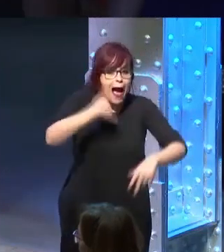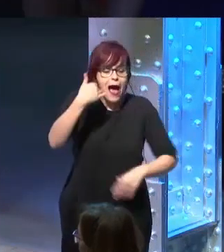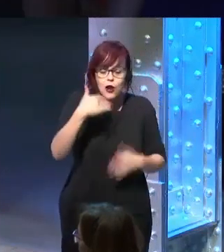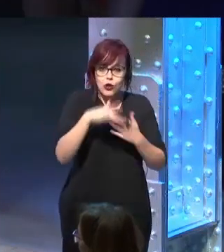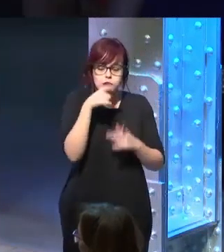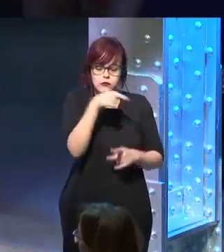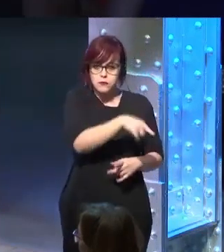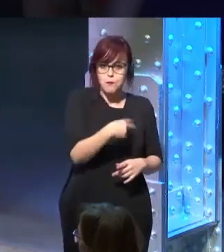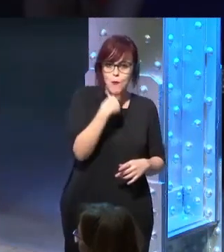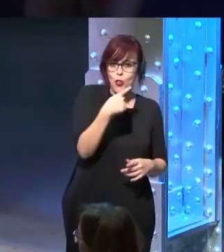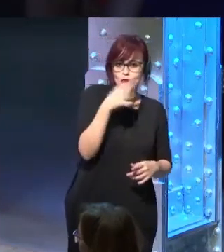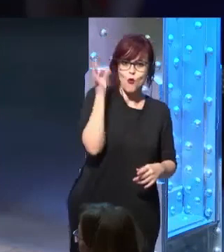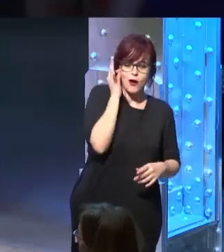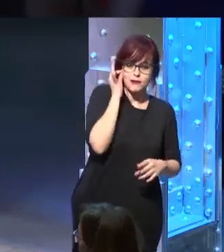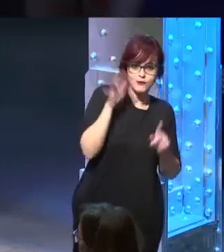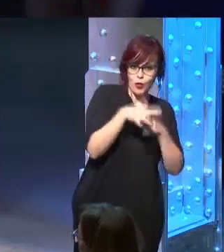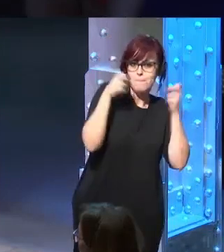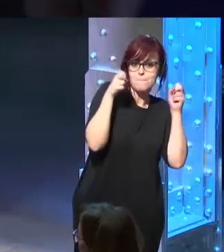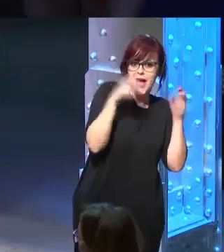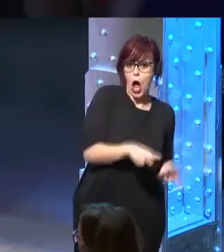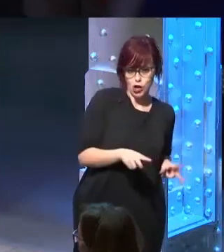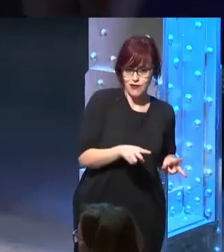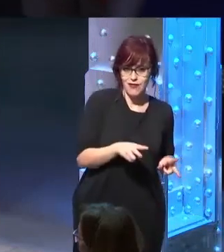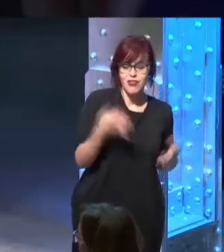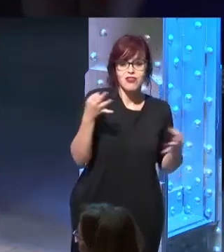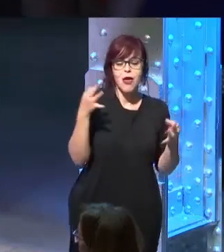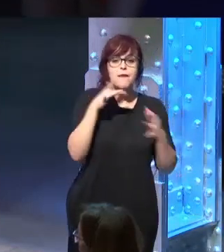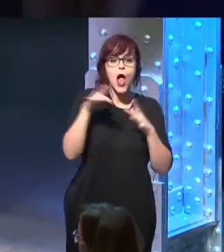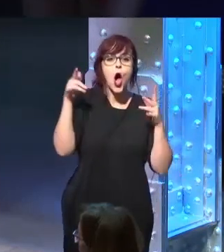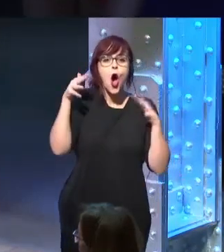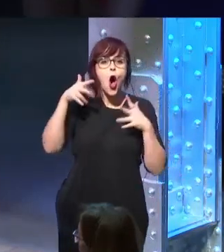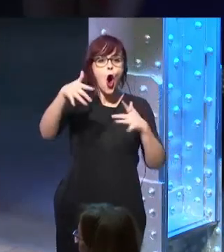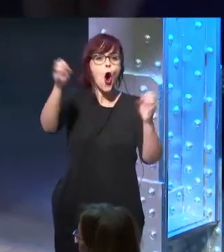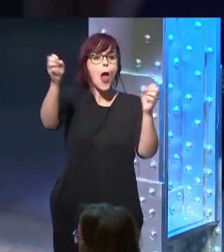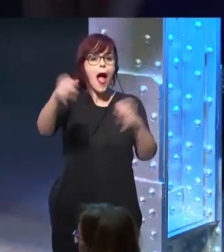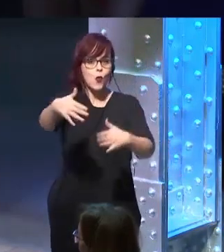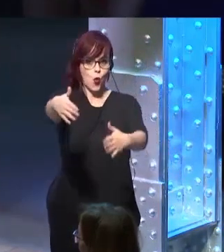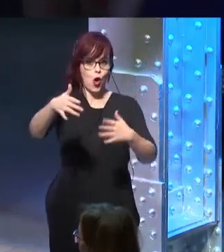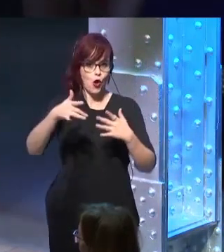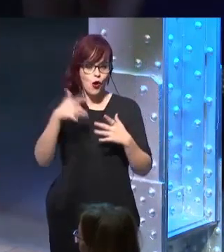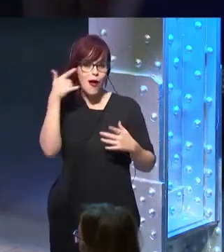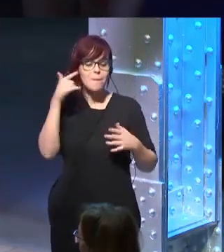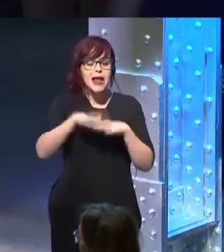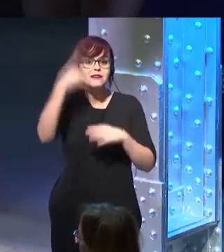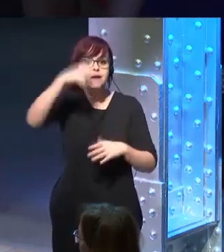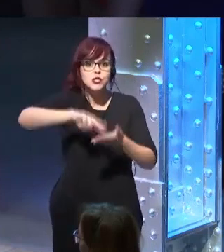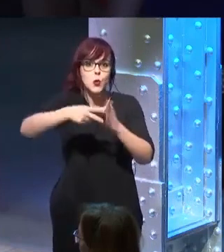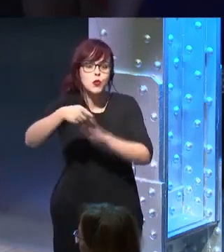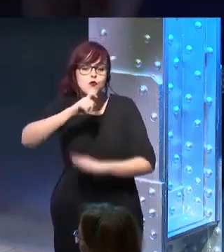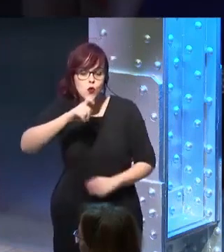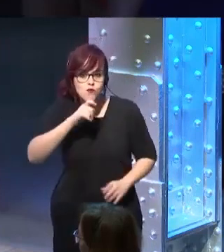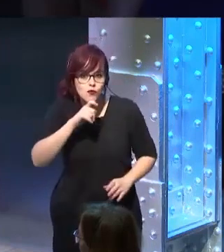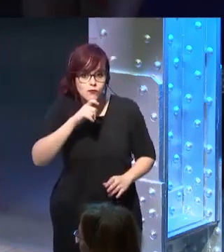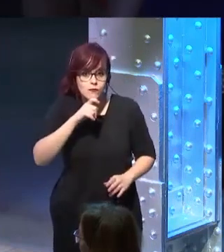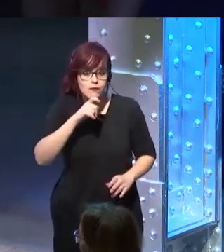Estoy seguro de que habría que consultar al oráculo para saber cómo resolver esto. No lo